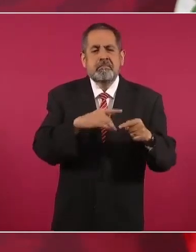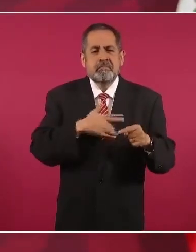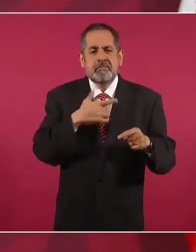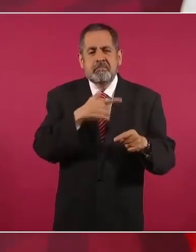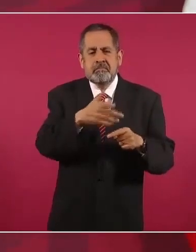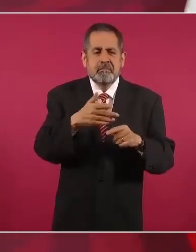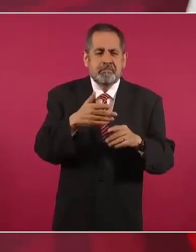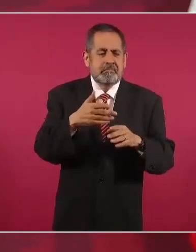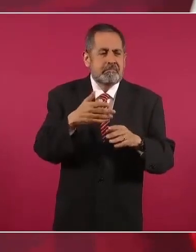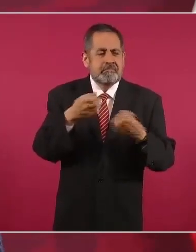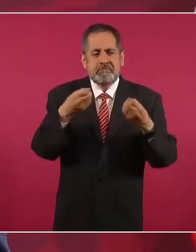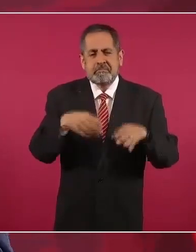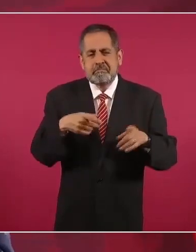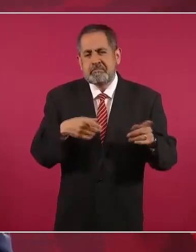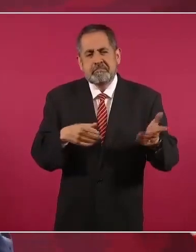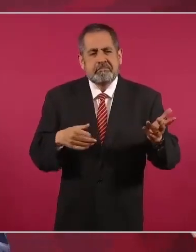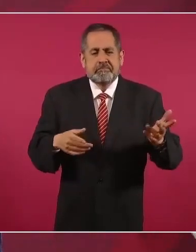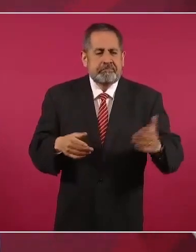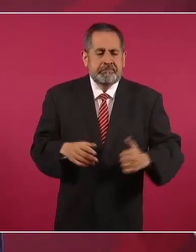afectados